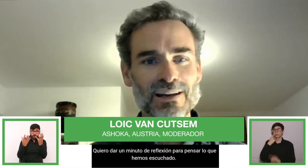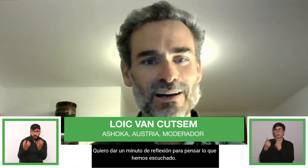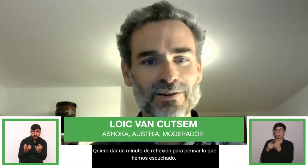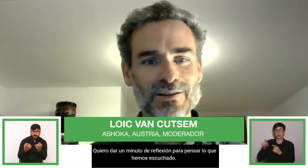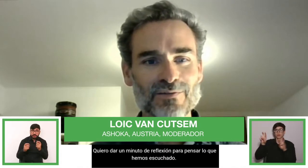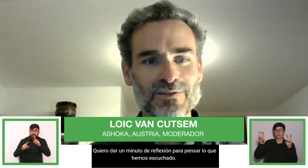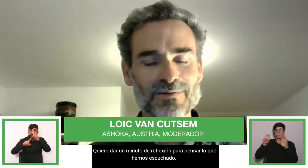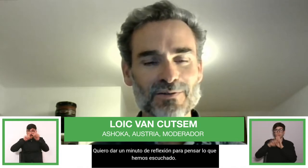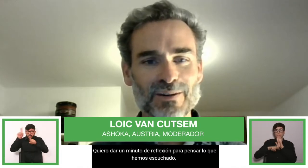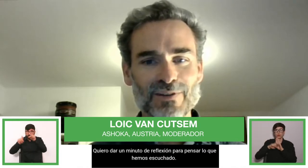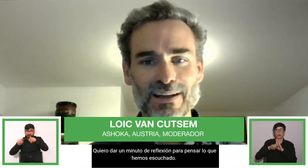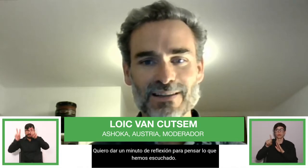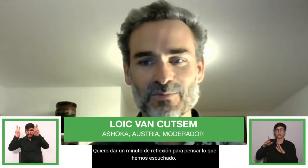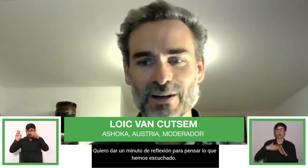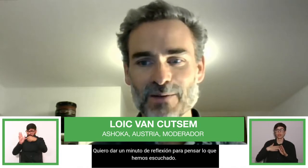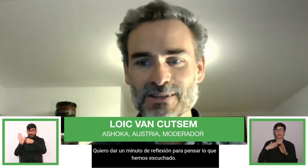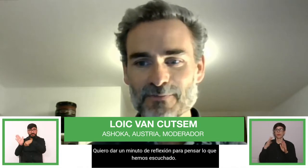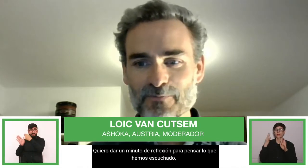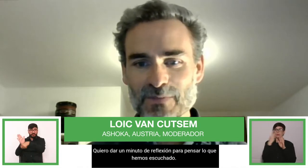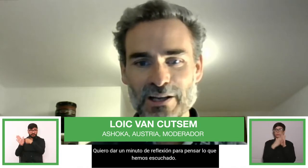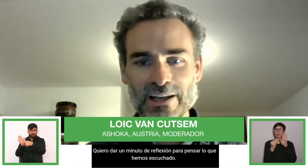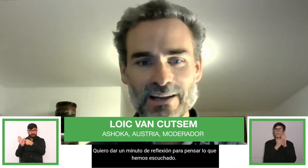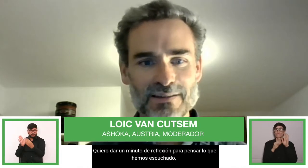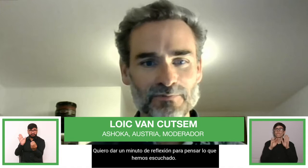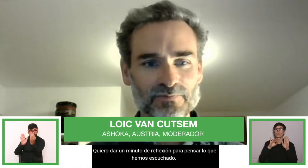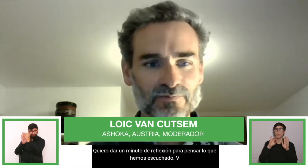llenar el formulario. Vamos a pausar por un minuto.